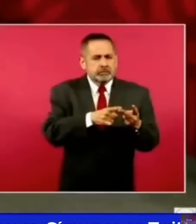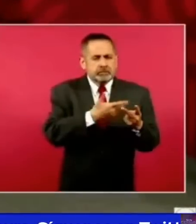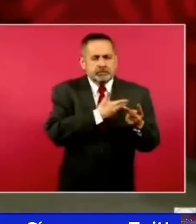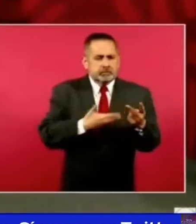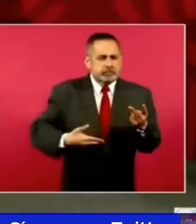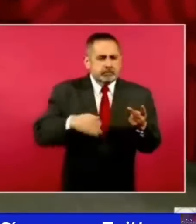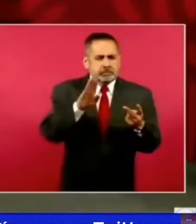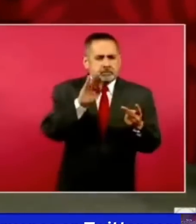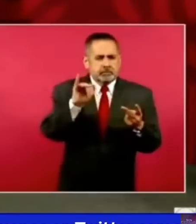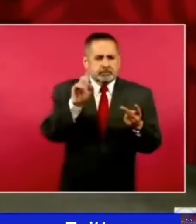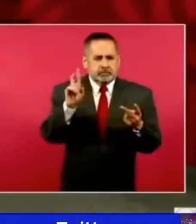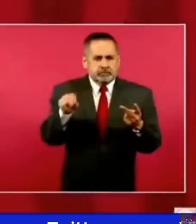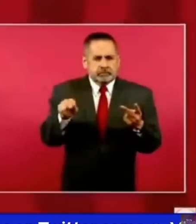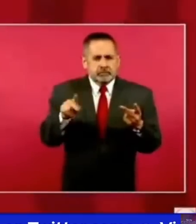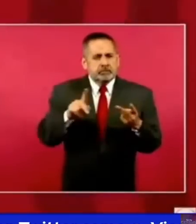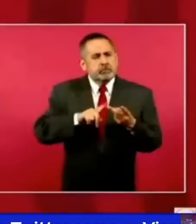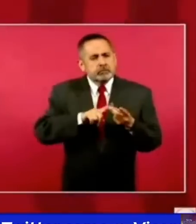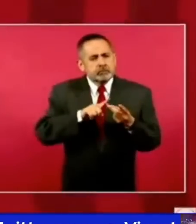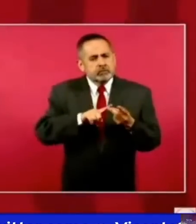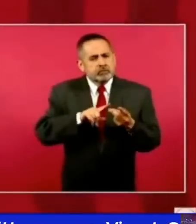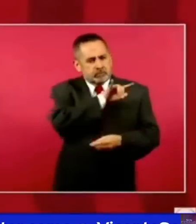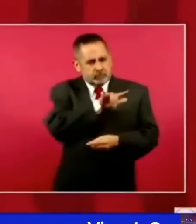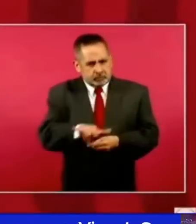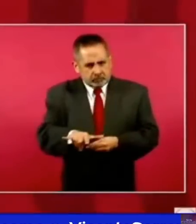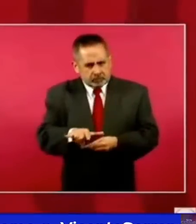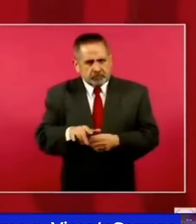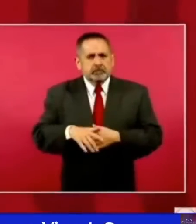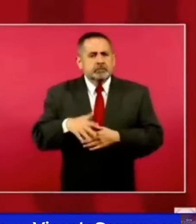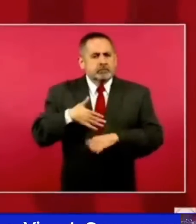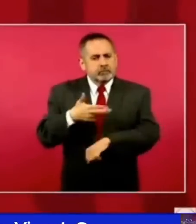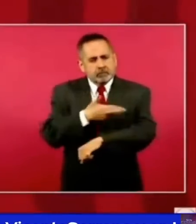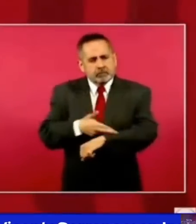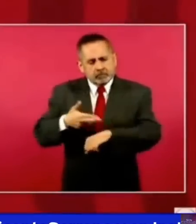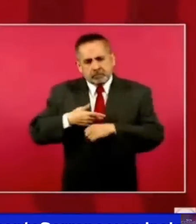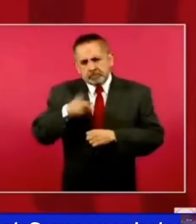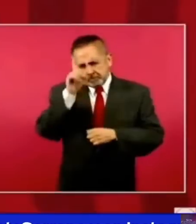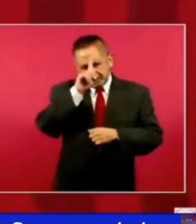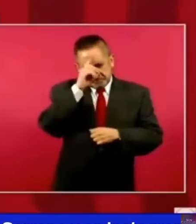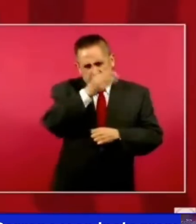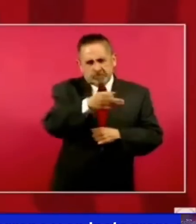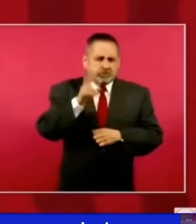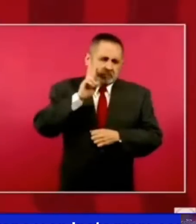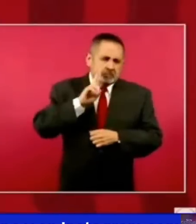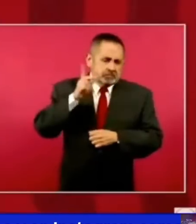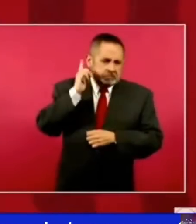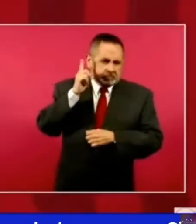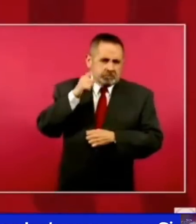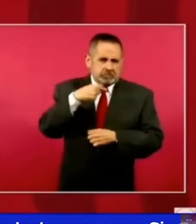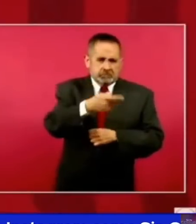del presidente Biden, yo estoy haciéndole la recomendación y ojalá